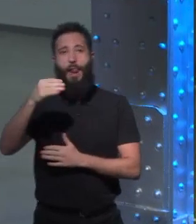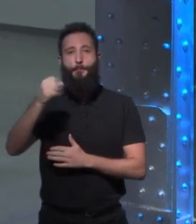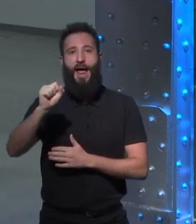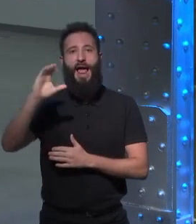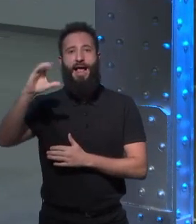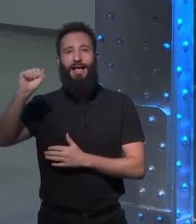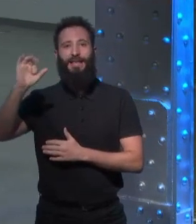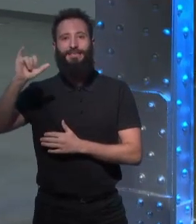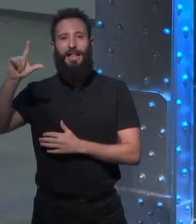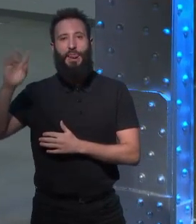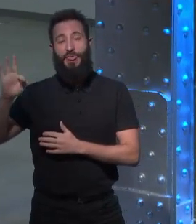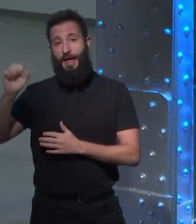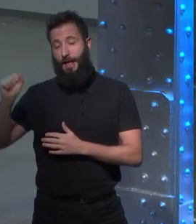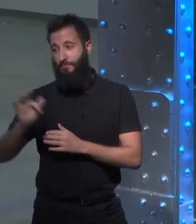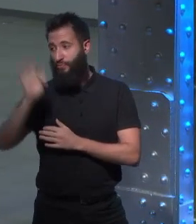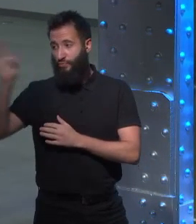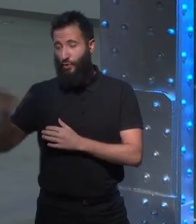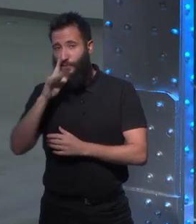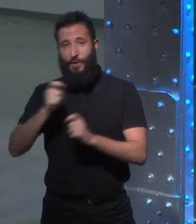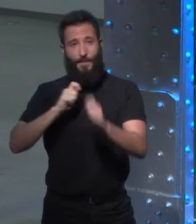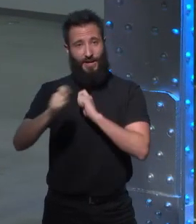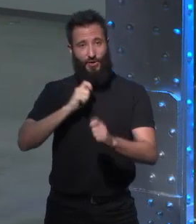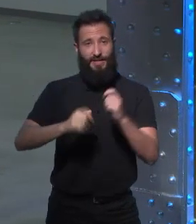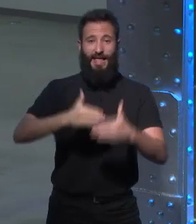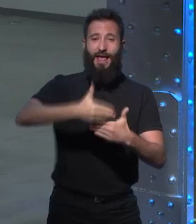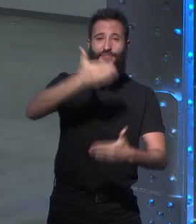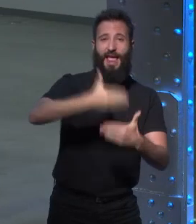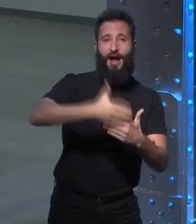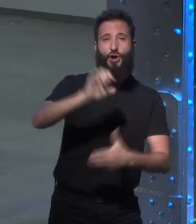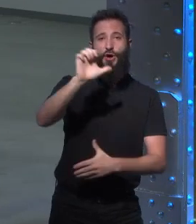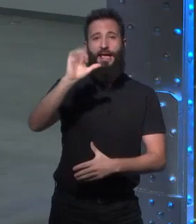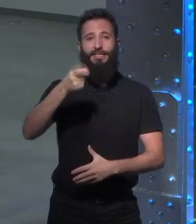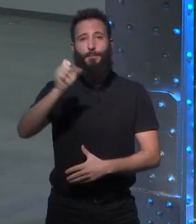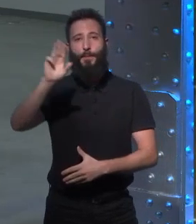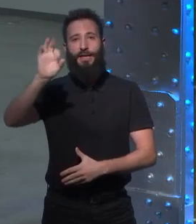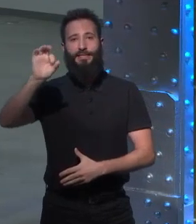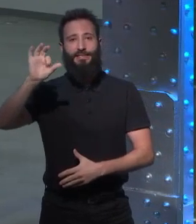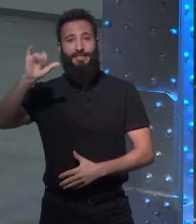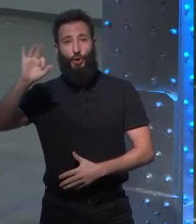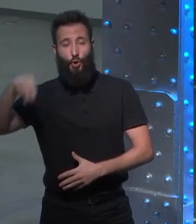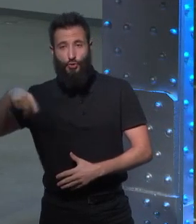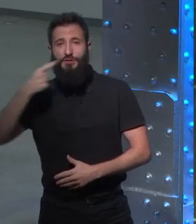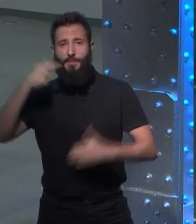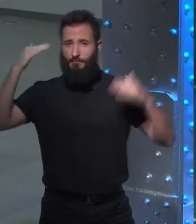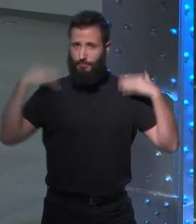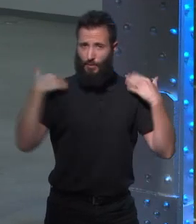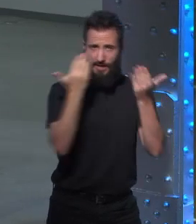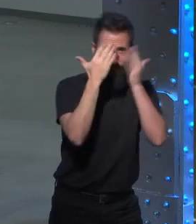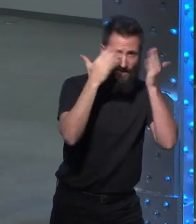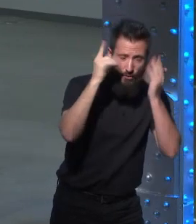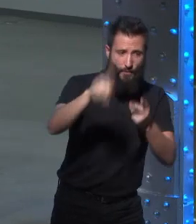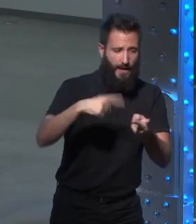siguiente en tomar la palabra, es periodista del diario Expansión y responsable de Facebook y LinkedIn de la